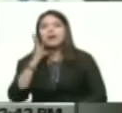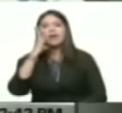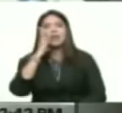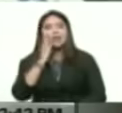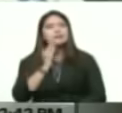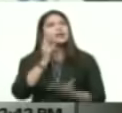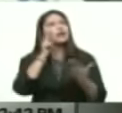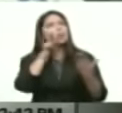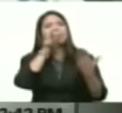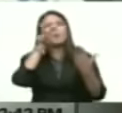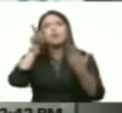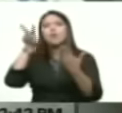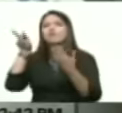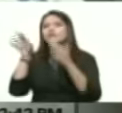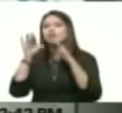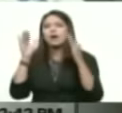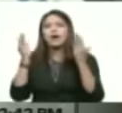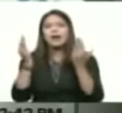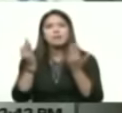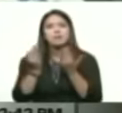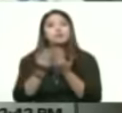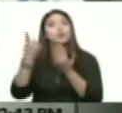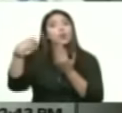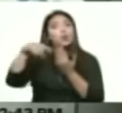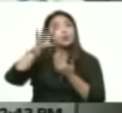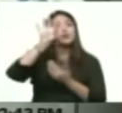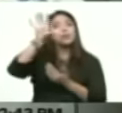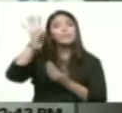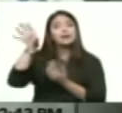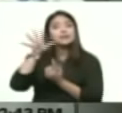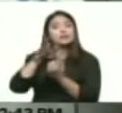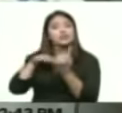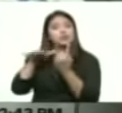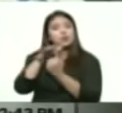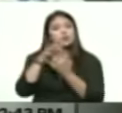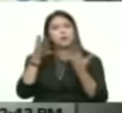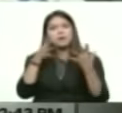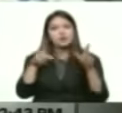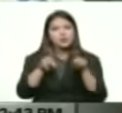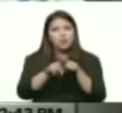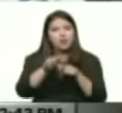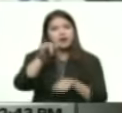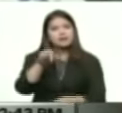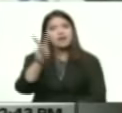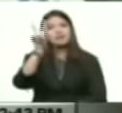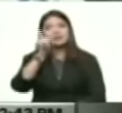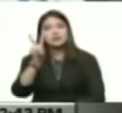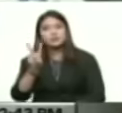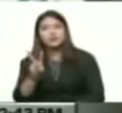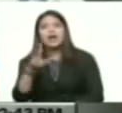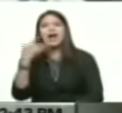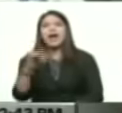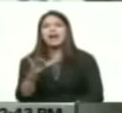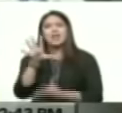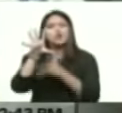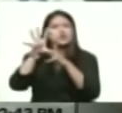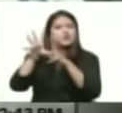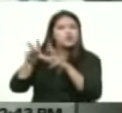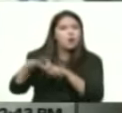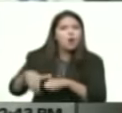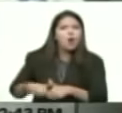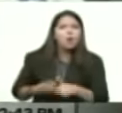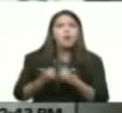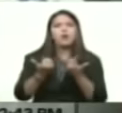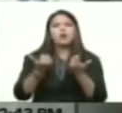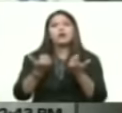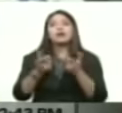realizado alrededor del mundo, en otros países, en situaciones similares, donde han habido desfalcos históricos y